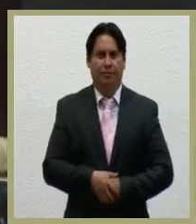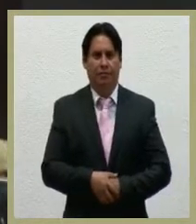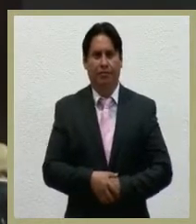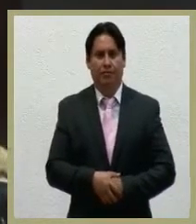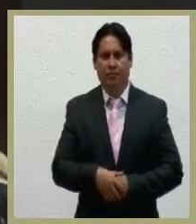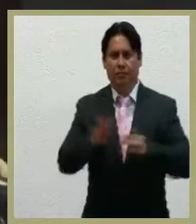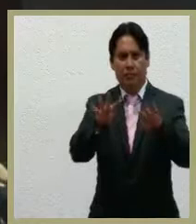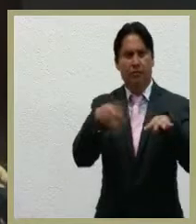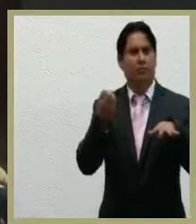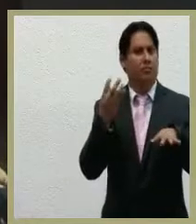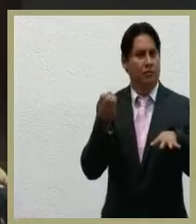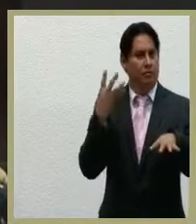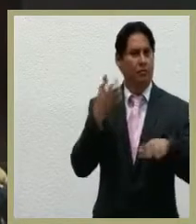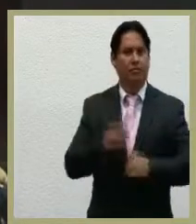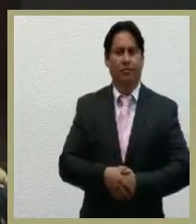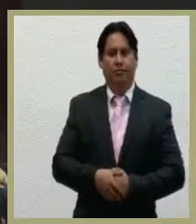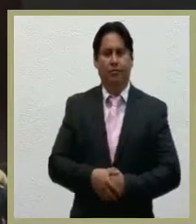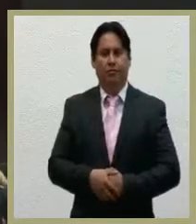Honorable Asamblea,